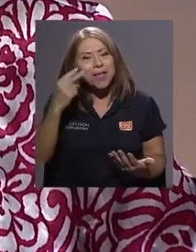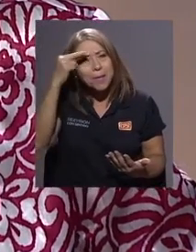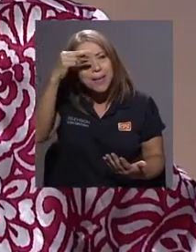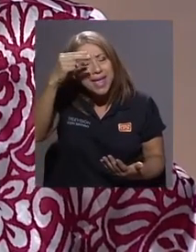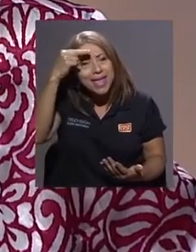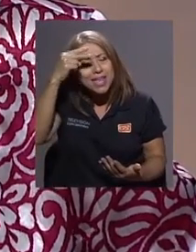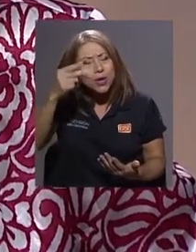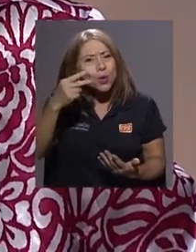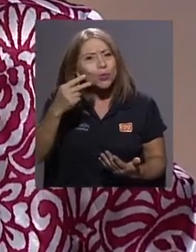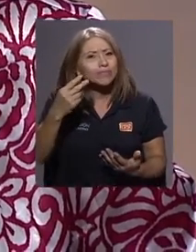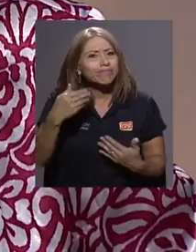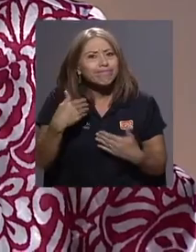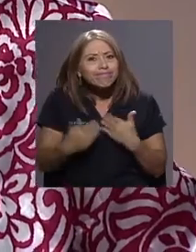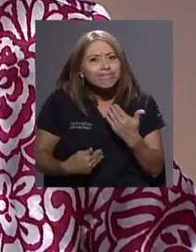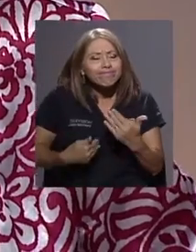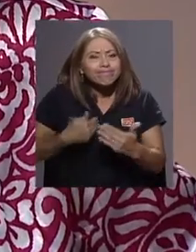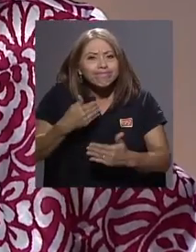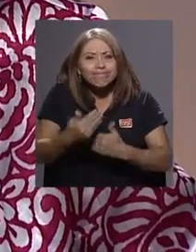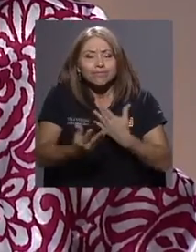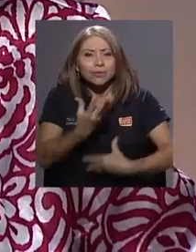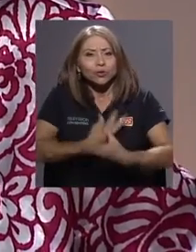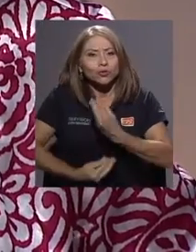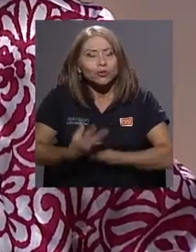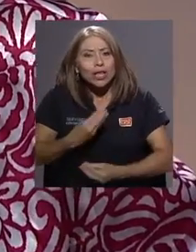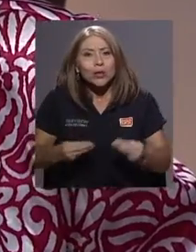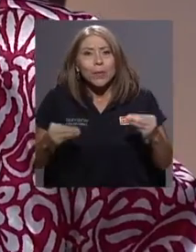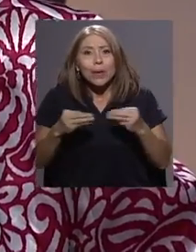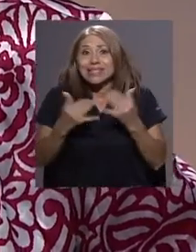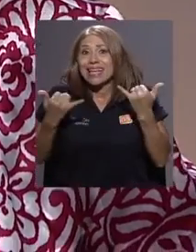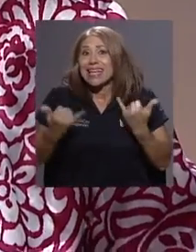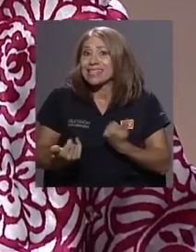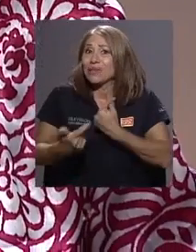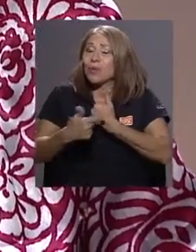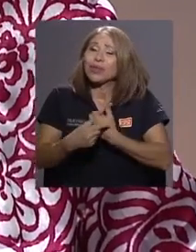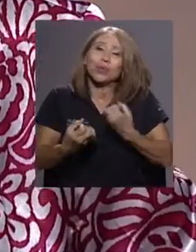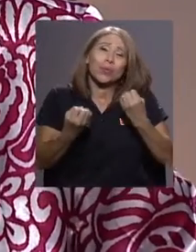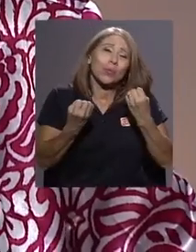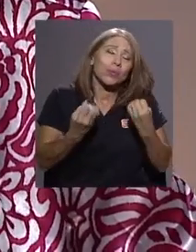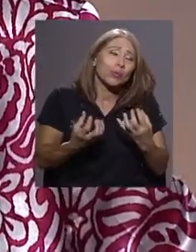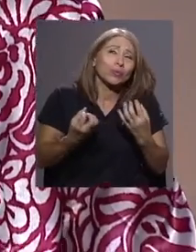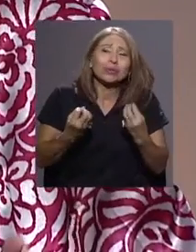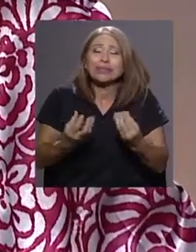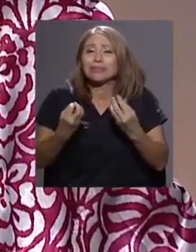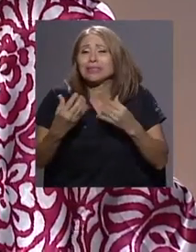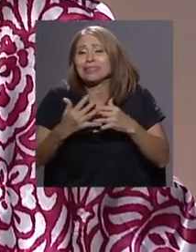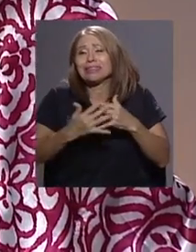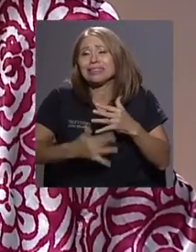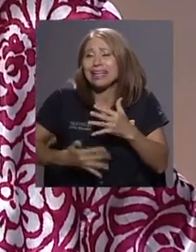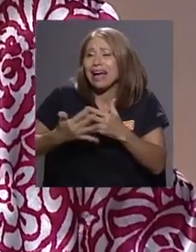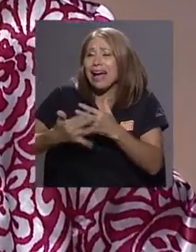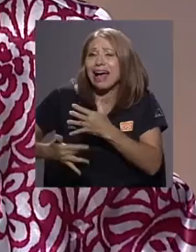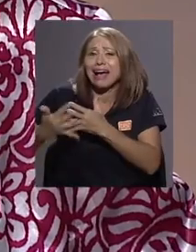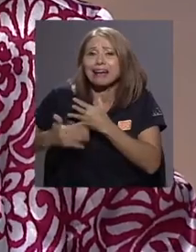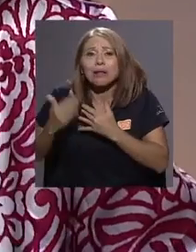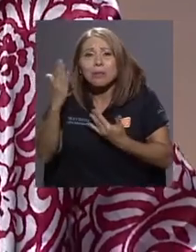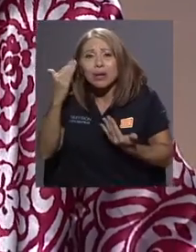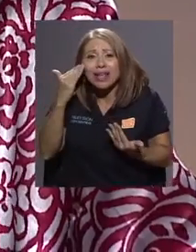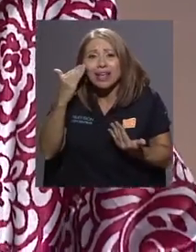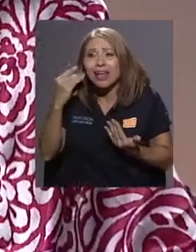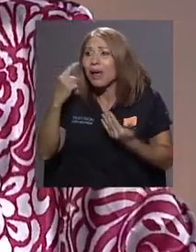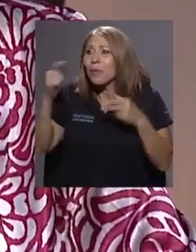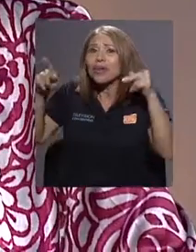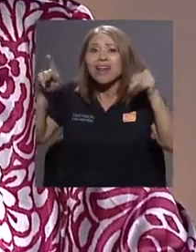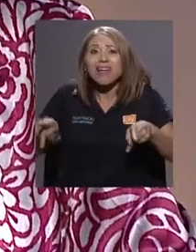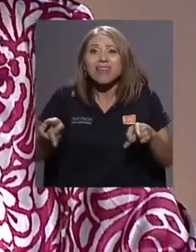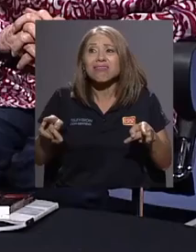está sufriendo más y en este momento tenemos un baño de sangre porque porque la gente marlon ha perdido la